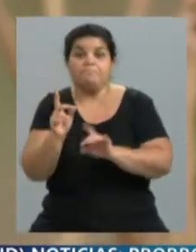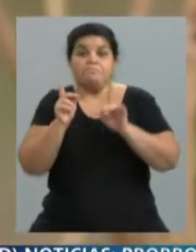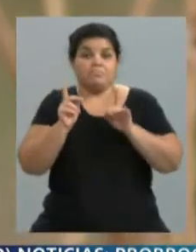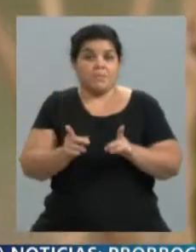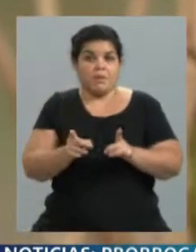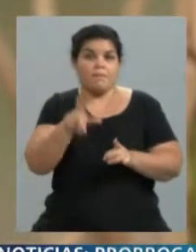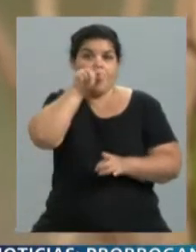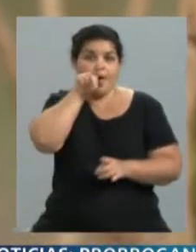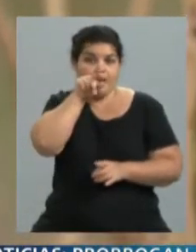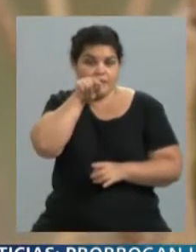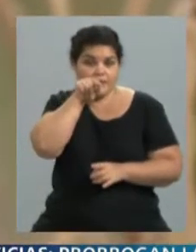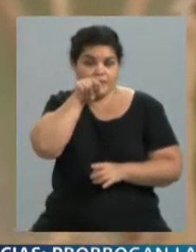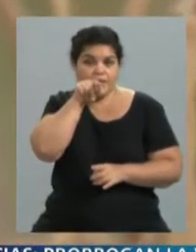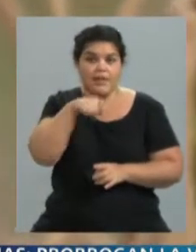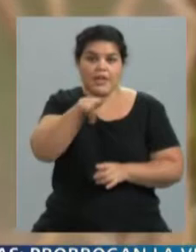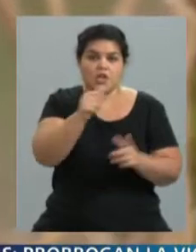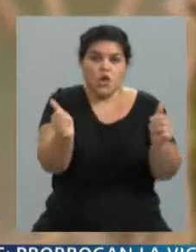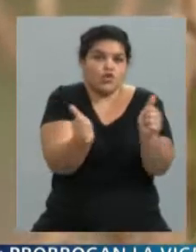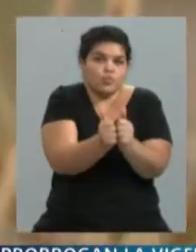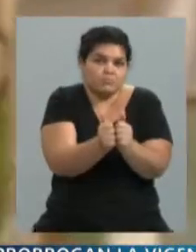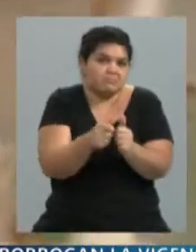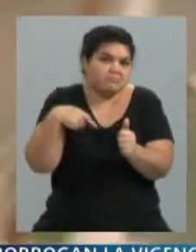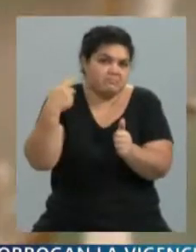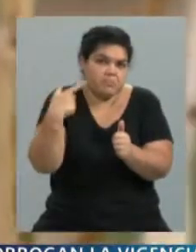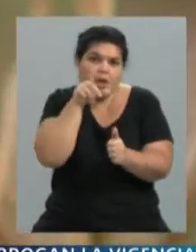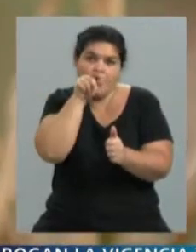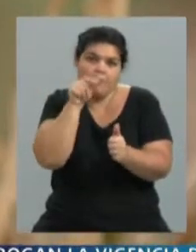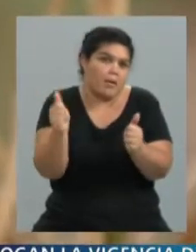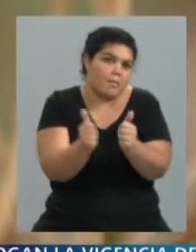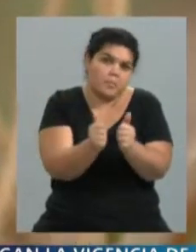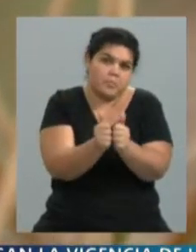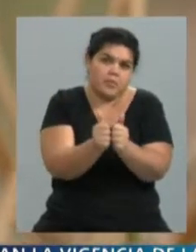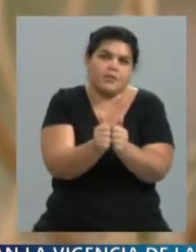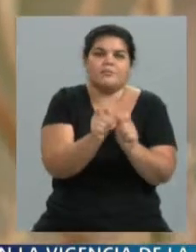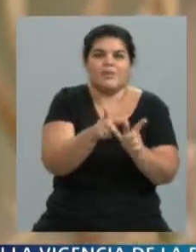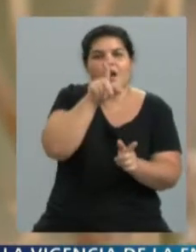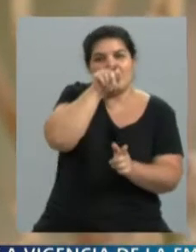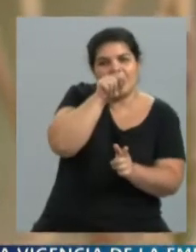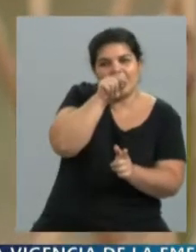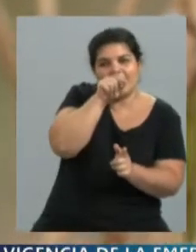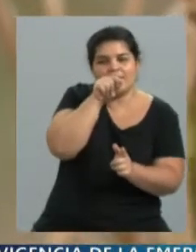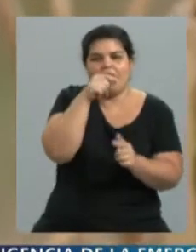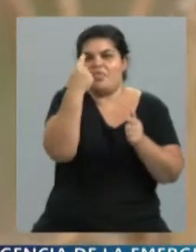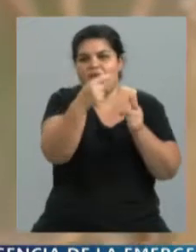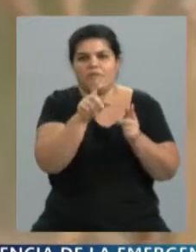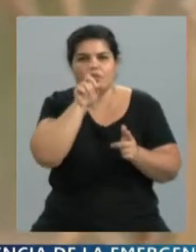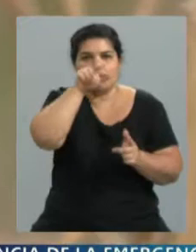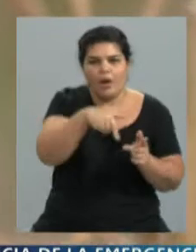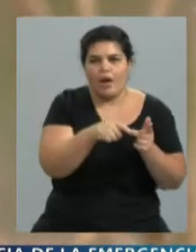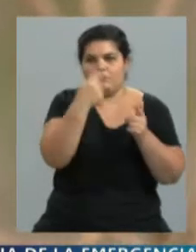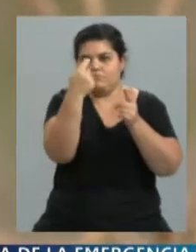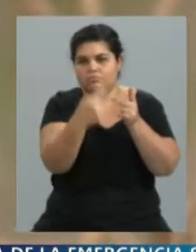de aves conviven en pareja. Vieron que hay siempre así como la parejita de loros, la parejita de tucanes, la parejita